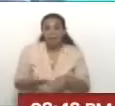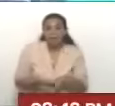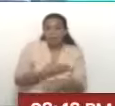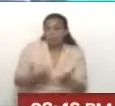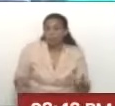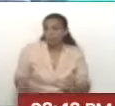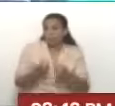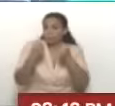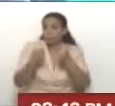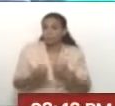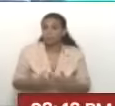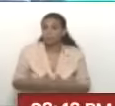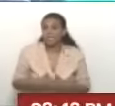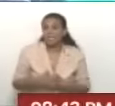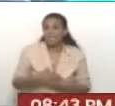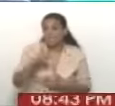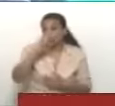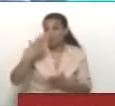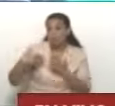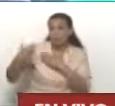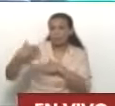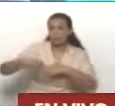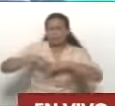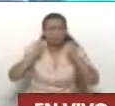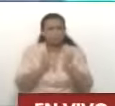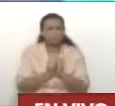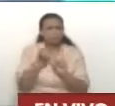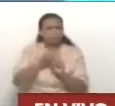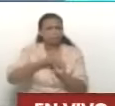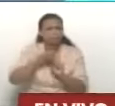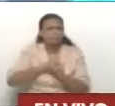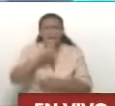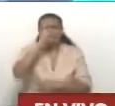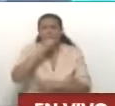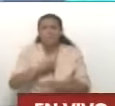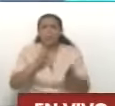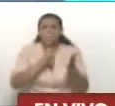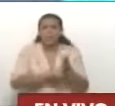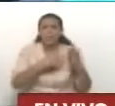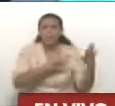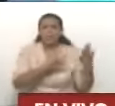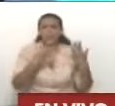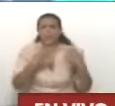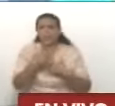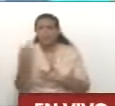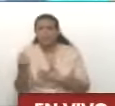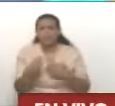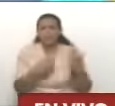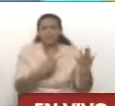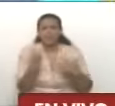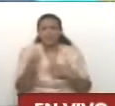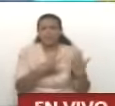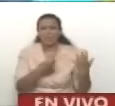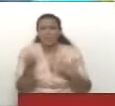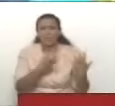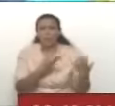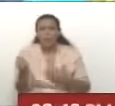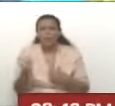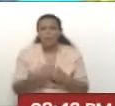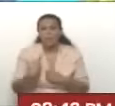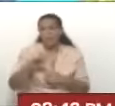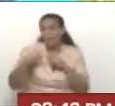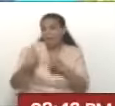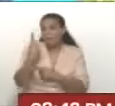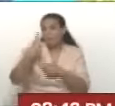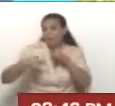heroica. Todos los luchadores y luchadoras de los 60, 50, 60, 70, 80. Primera